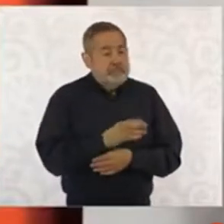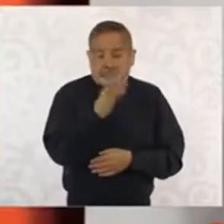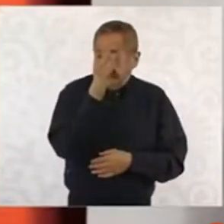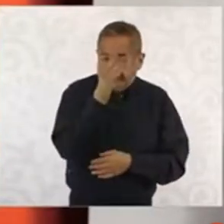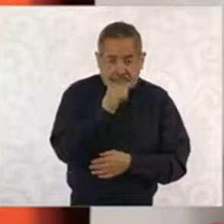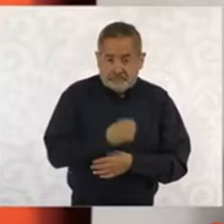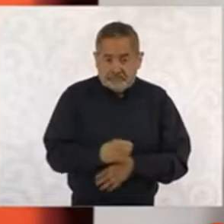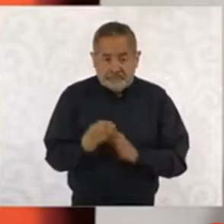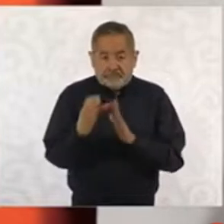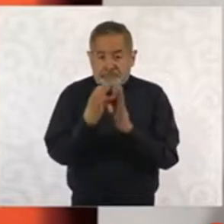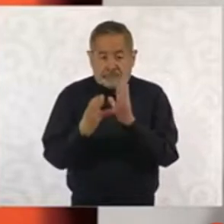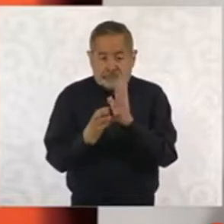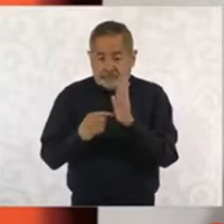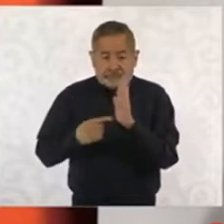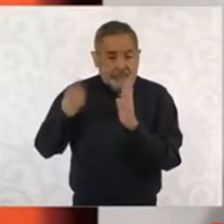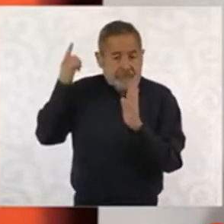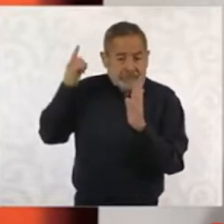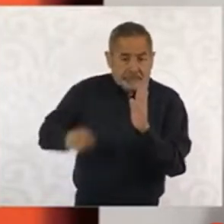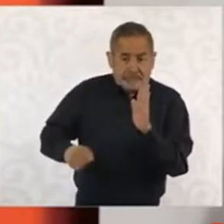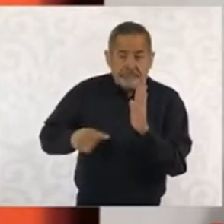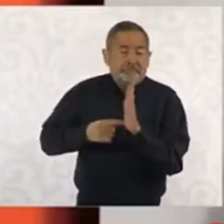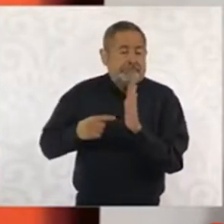condonar, hacer exenciones